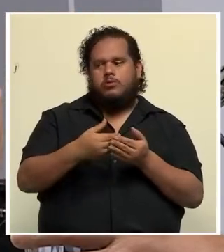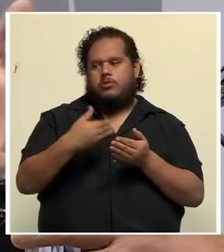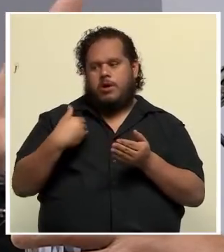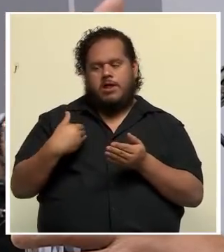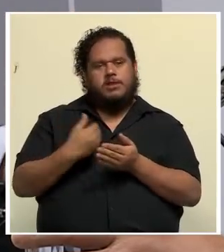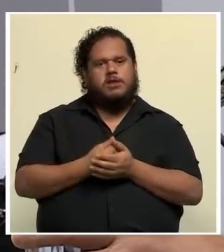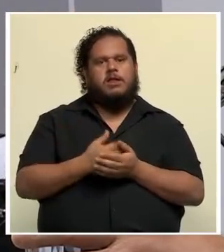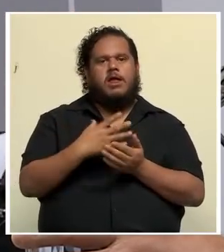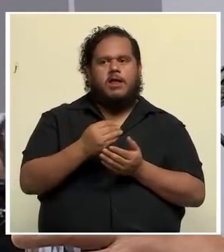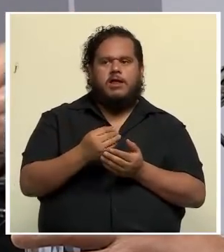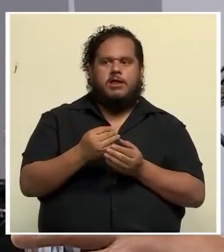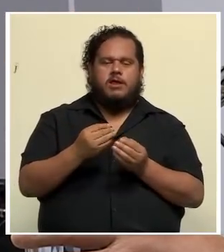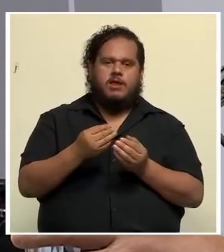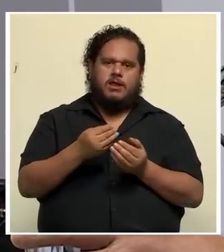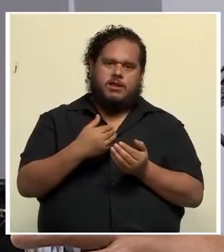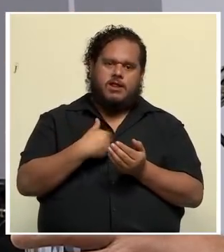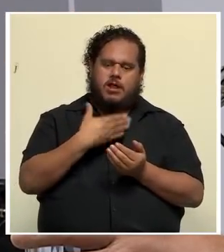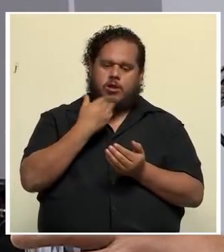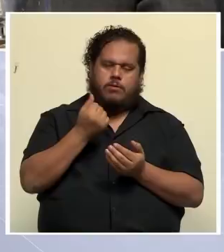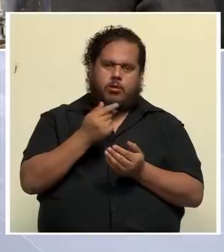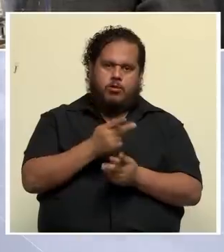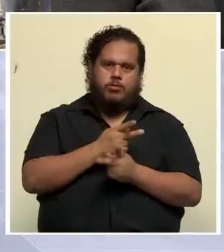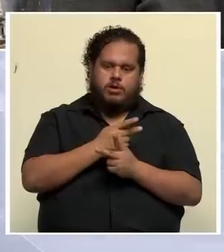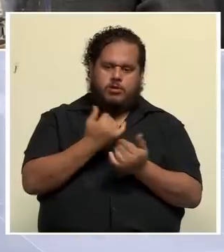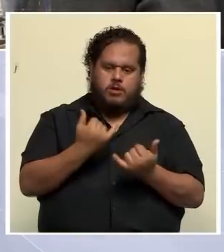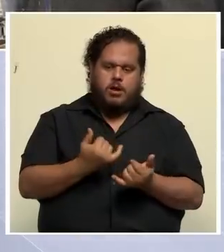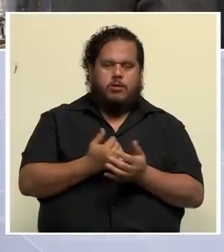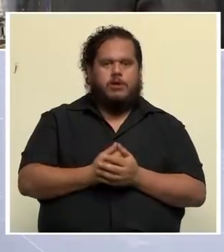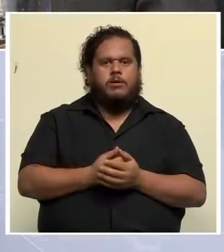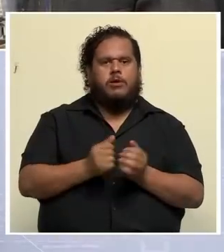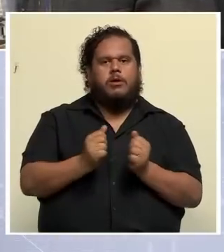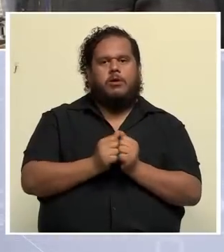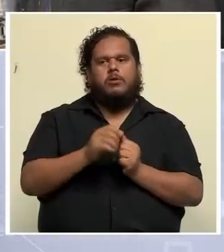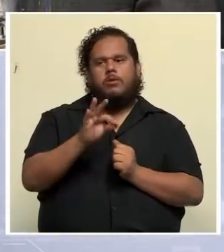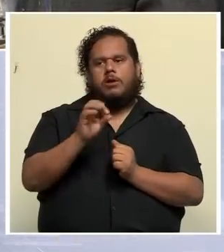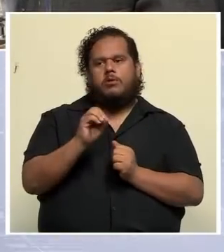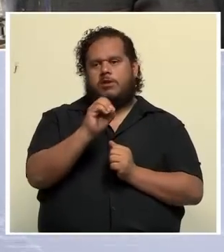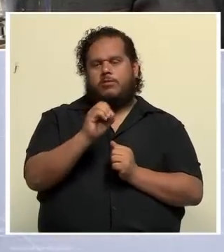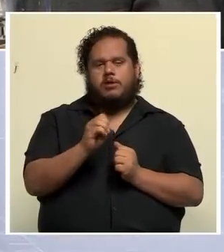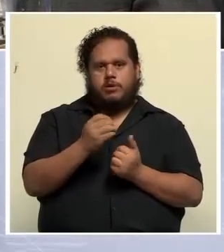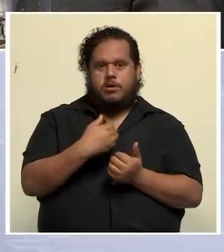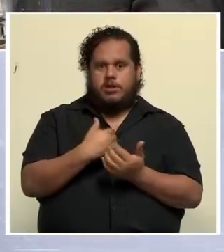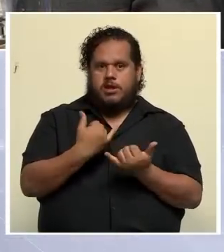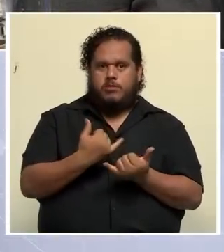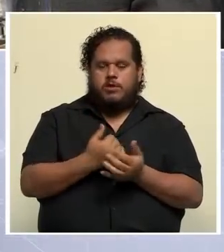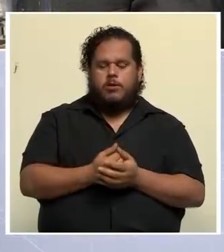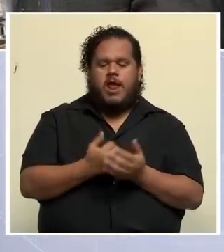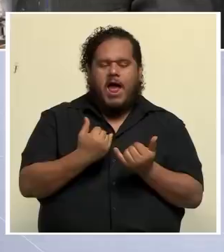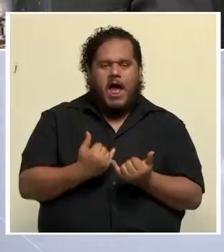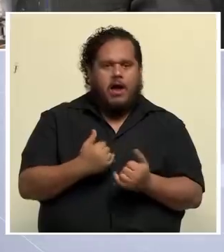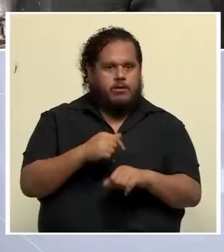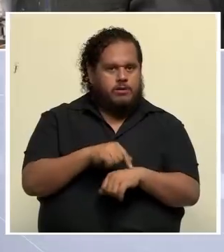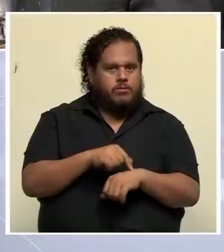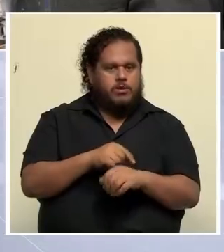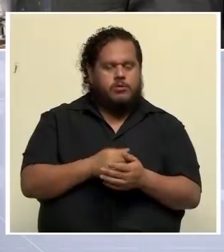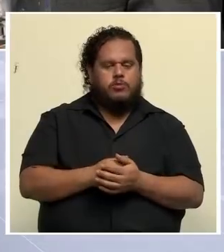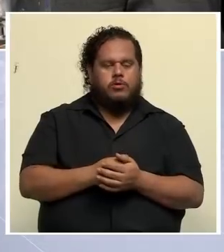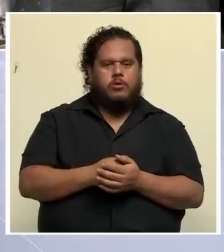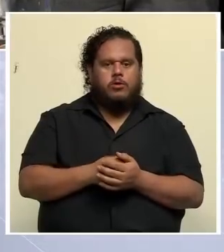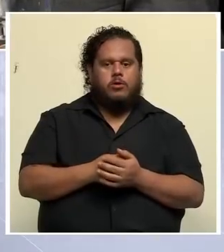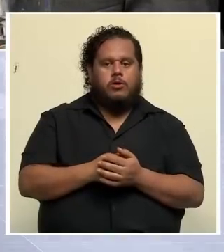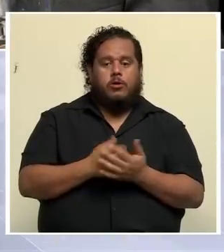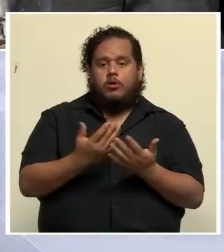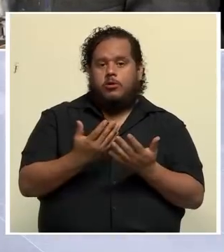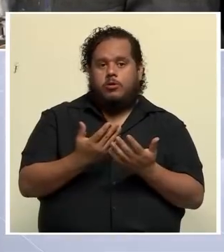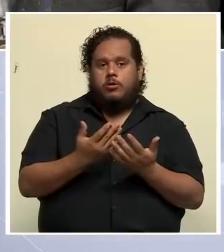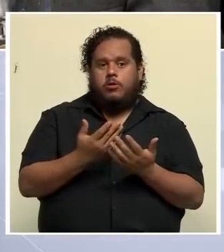antes y estar mucho mejor protegidos ahora. Con el 90% en este momento, lo que